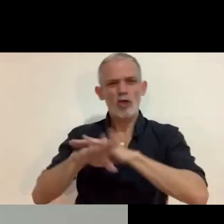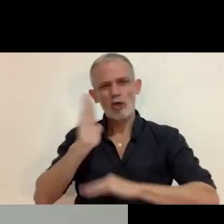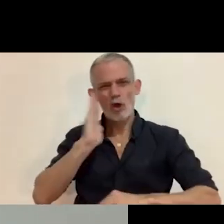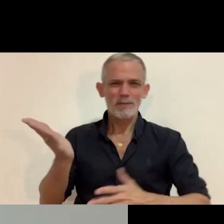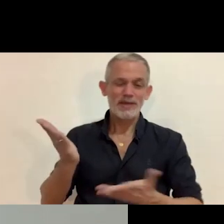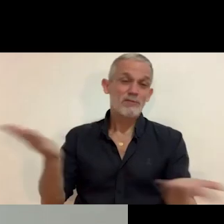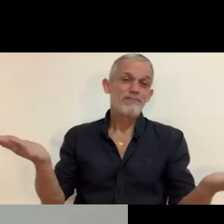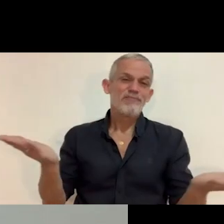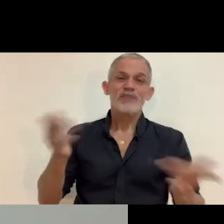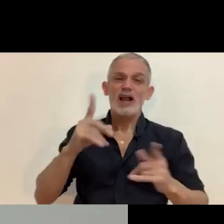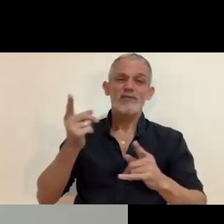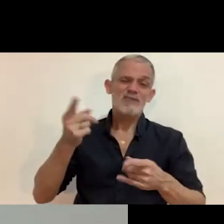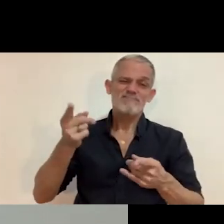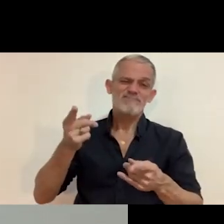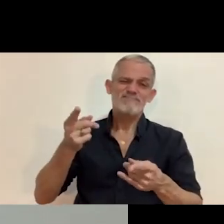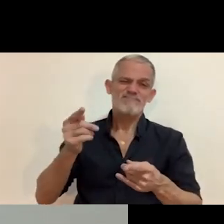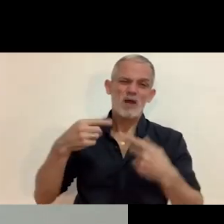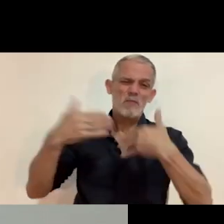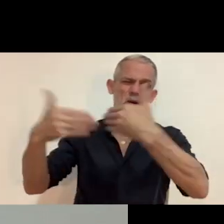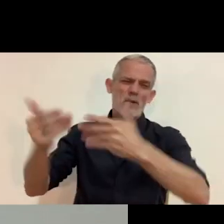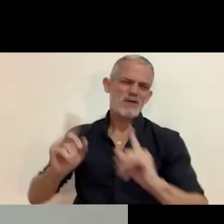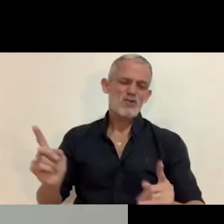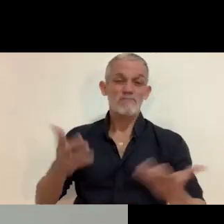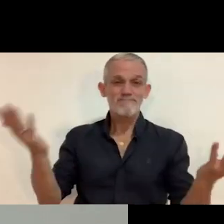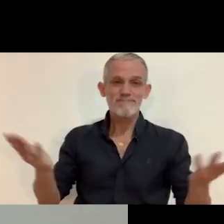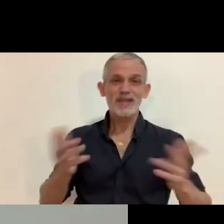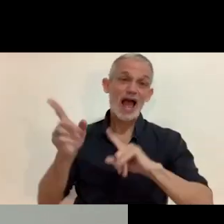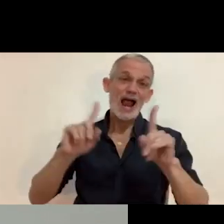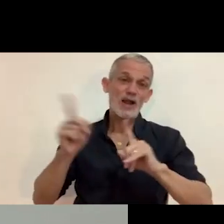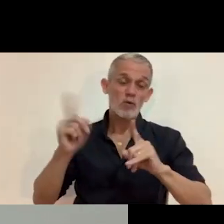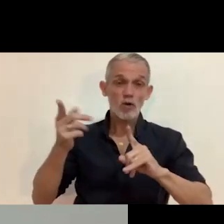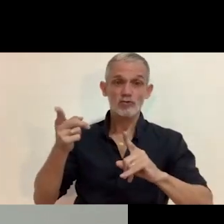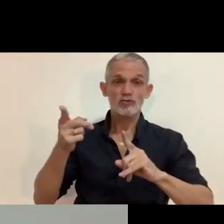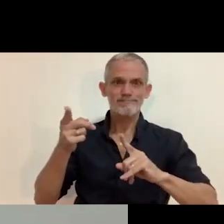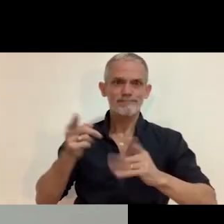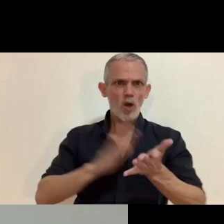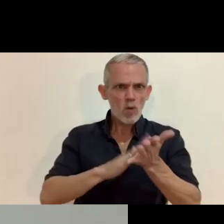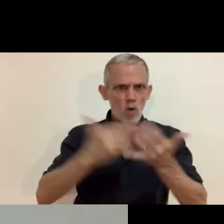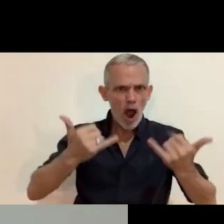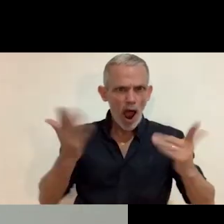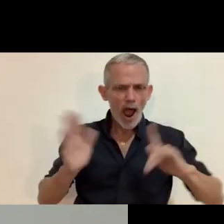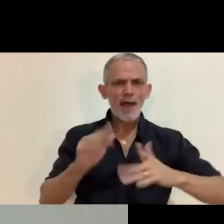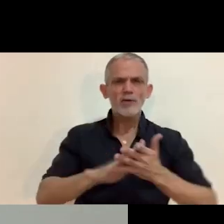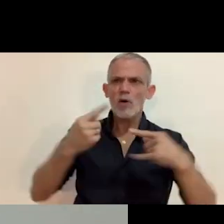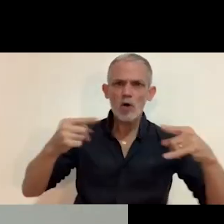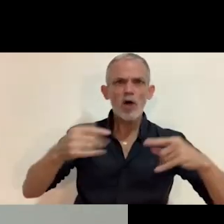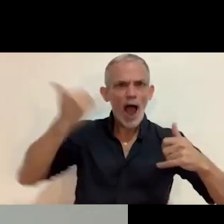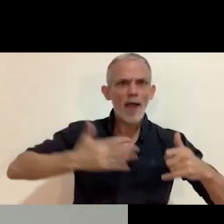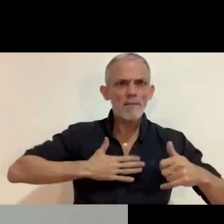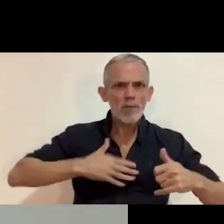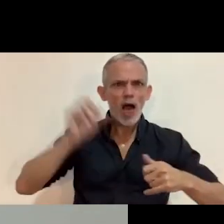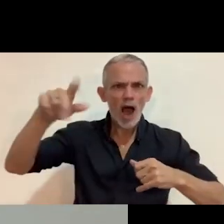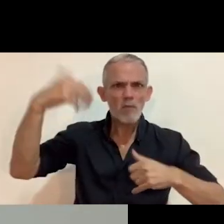terminaban desistidas. La verdad es que hay muchos casos con determinaciones fundadas, incluso sobre base cierta, que también